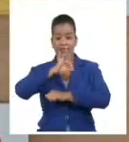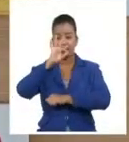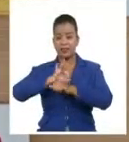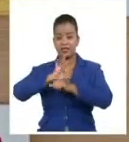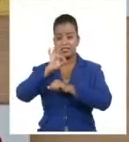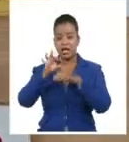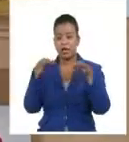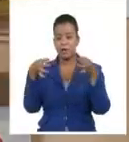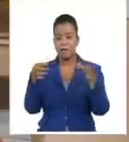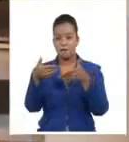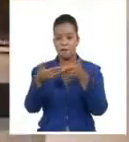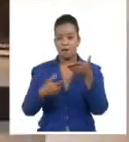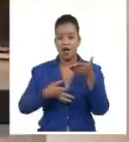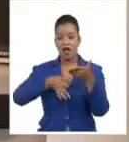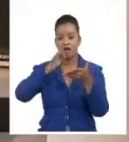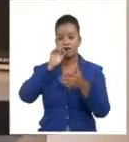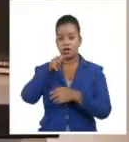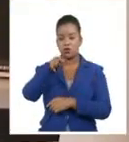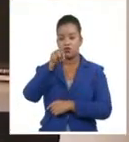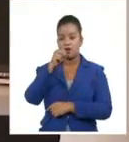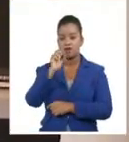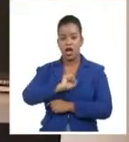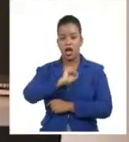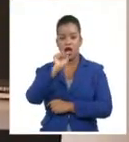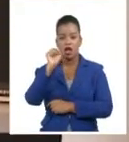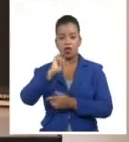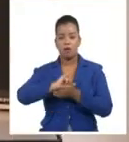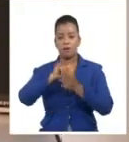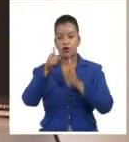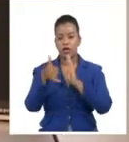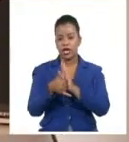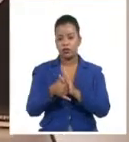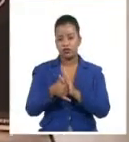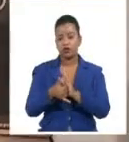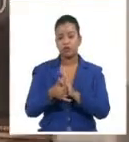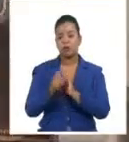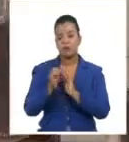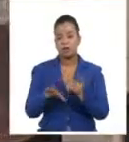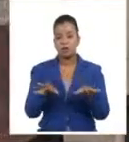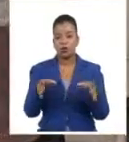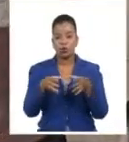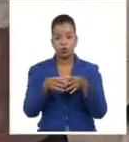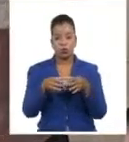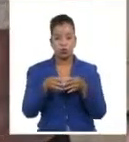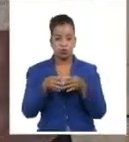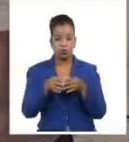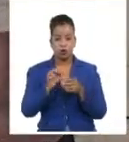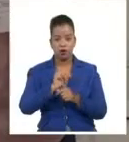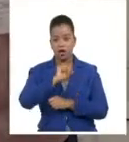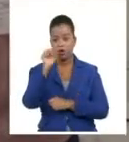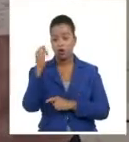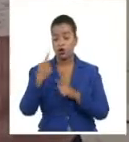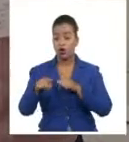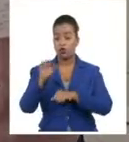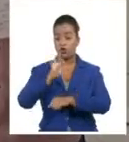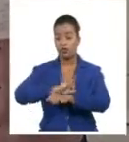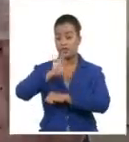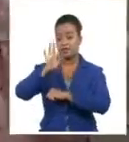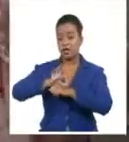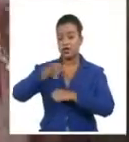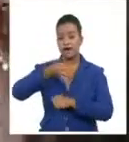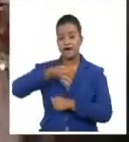para una cafetera moderna, el ganador fue el proyecto Kikiro del equipo Medio Punto. En la de diseño de accesorios para el mundo del